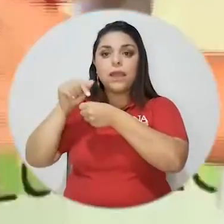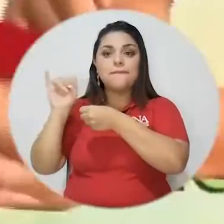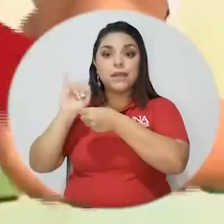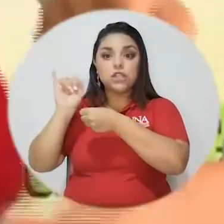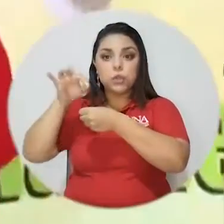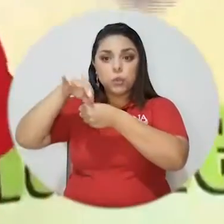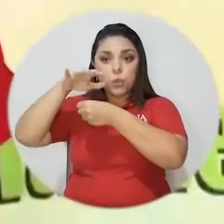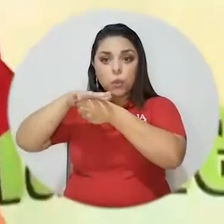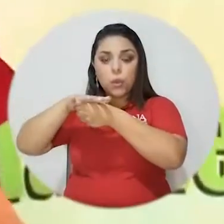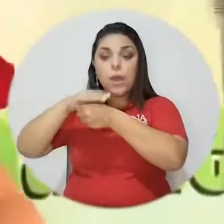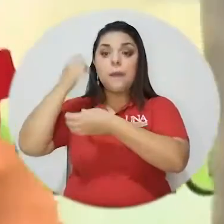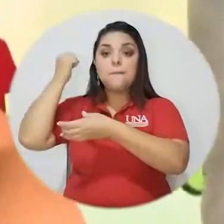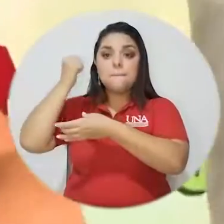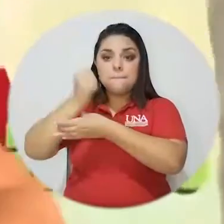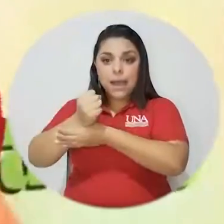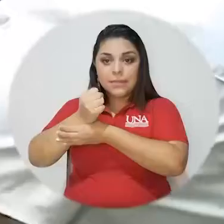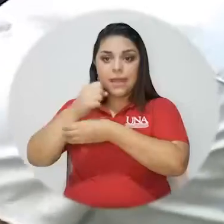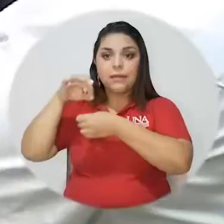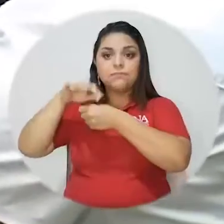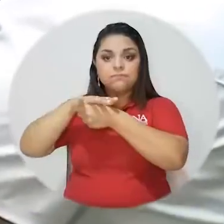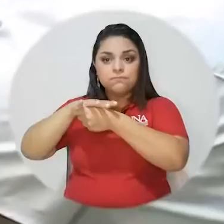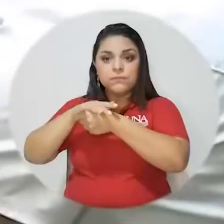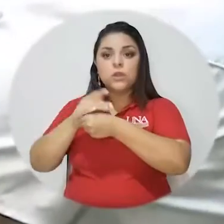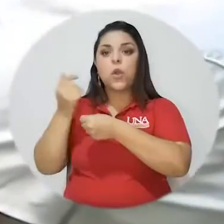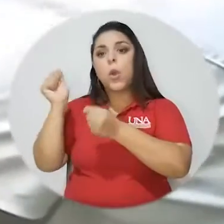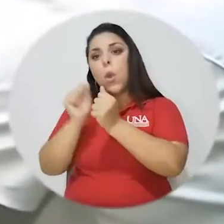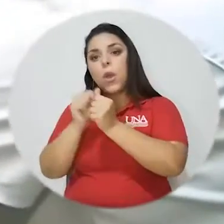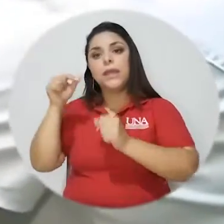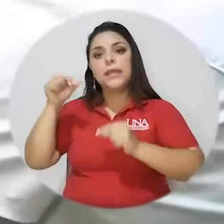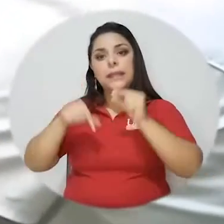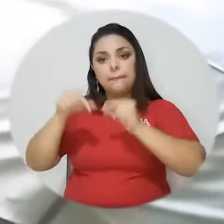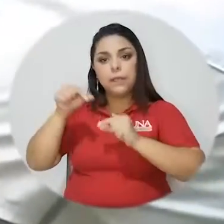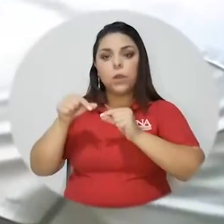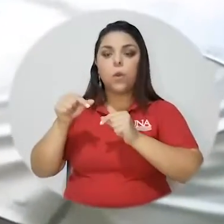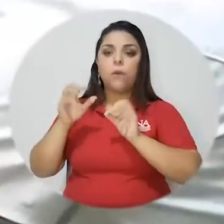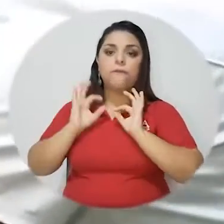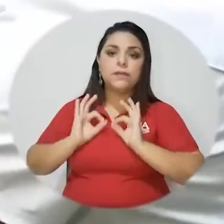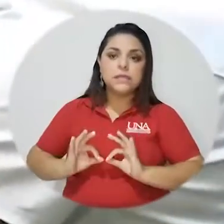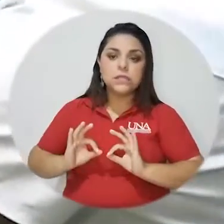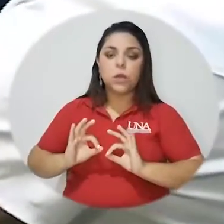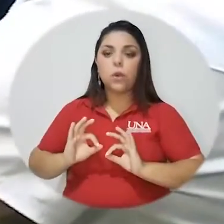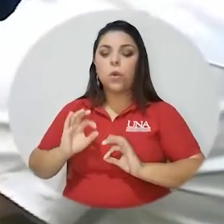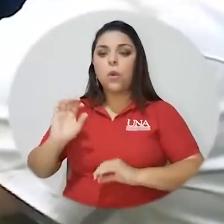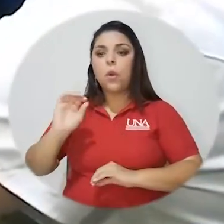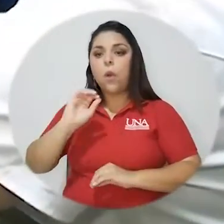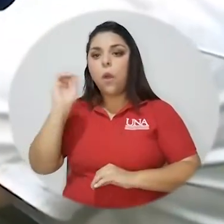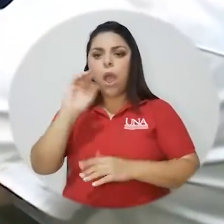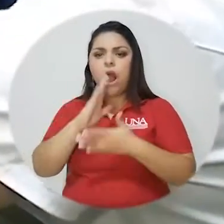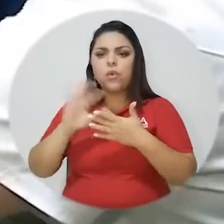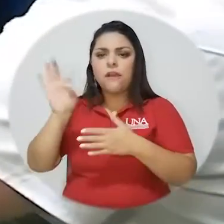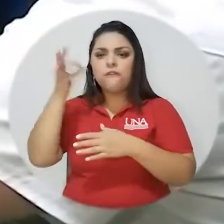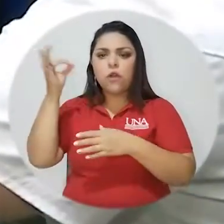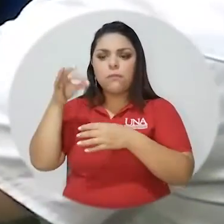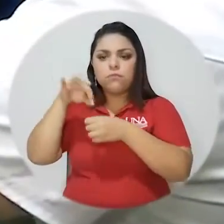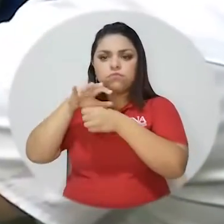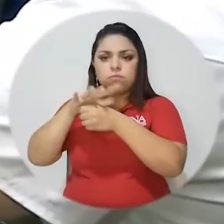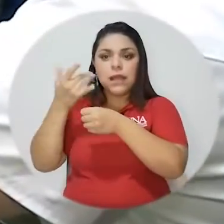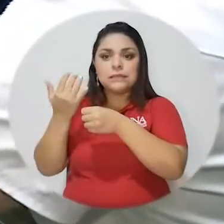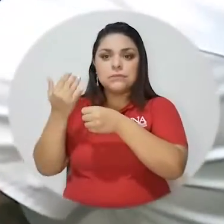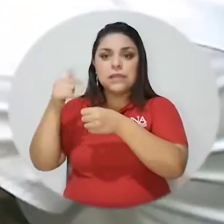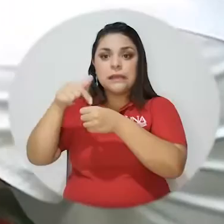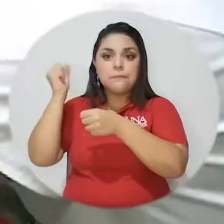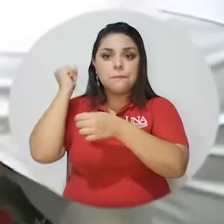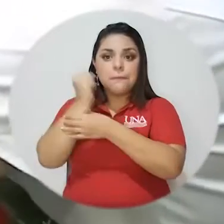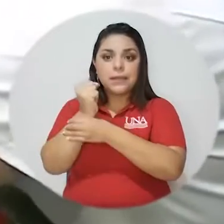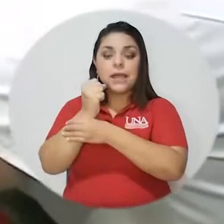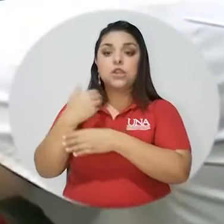infeccioso, inactivarlo, digamos, matarlo con algún medio químico, con algún medio físico, de alguna manera,